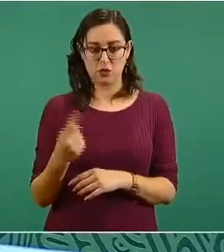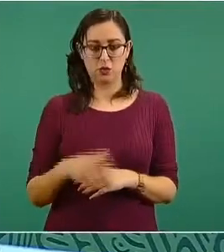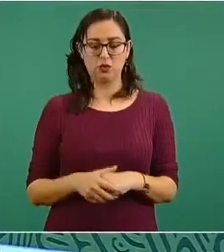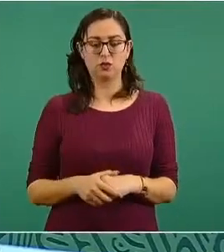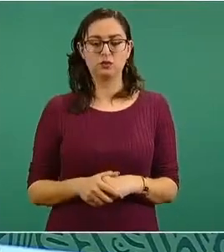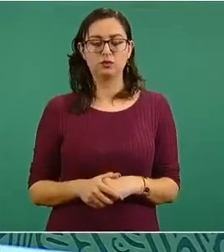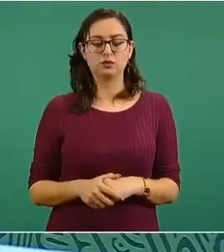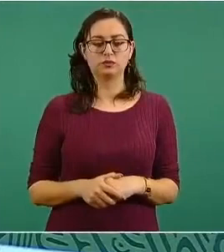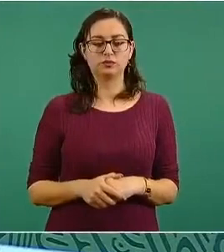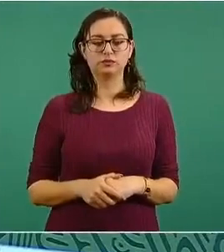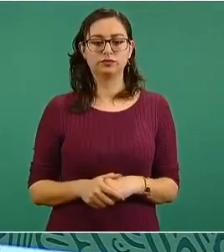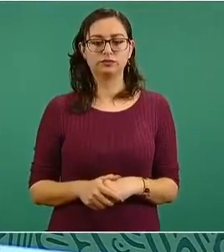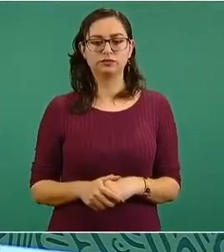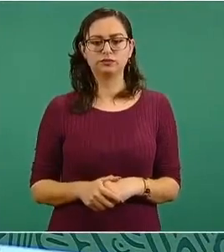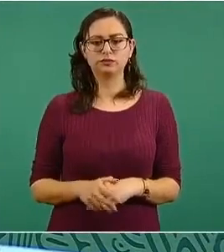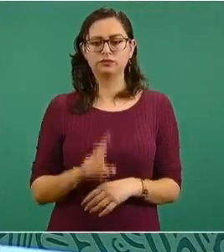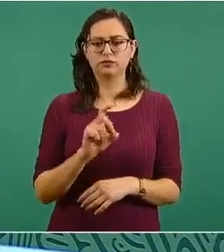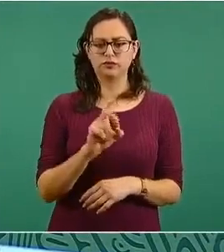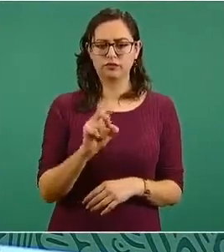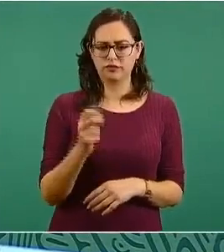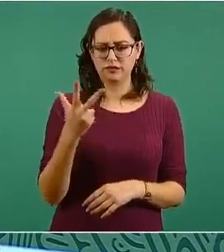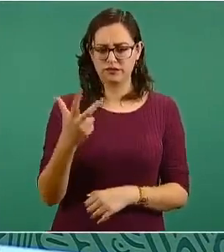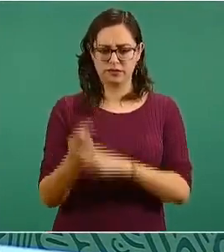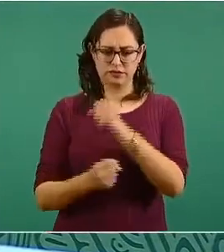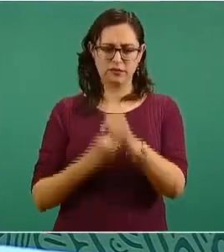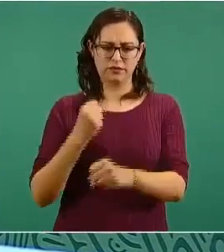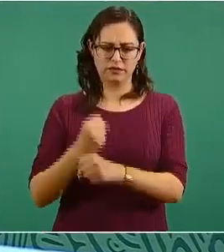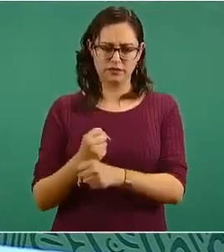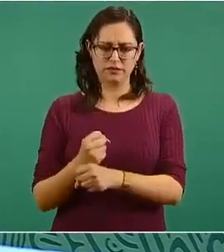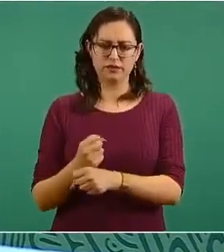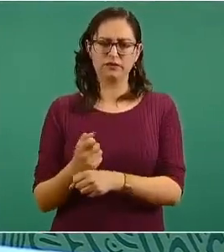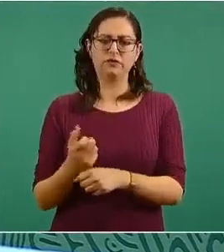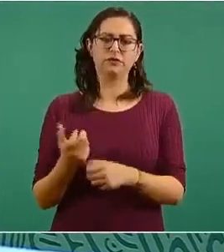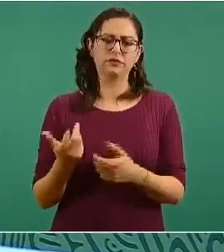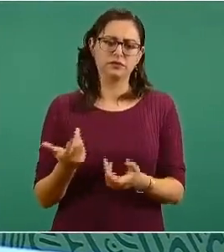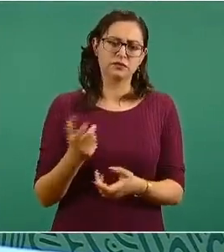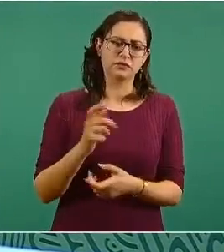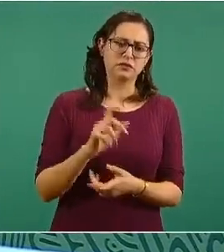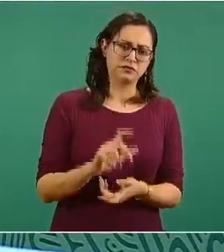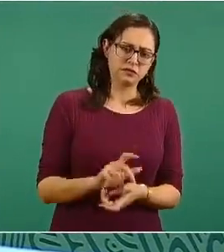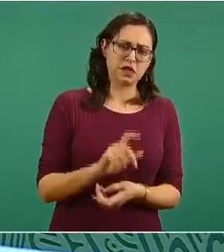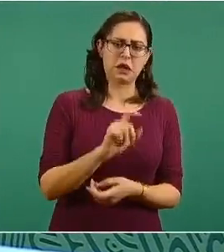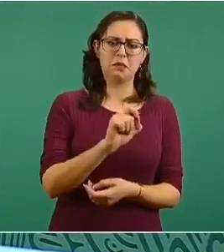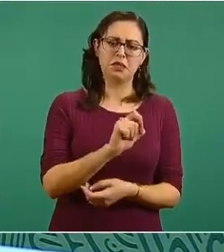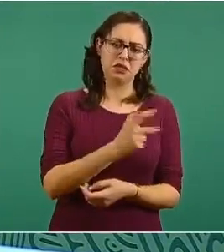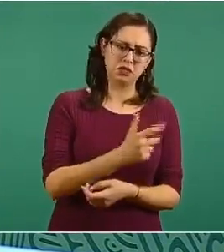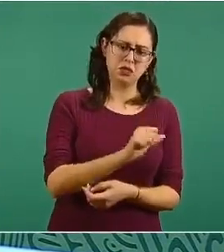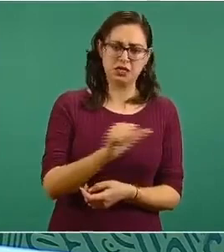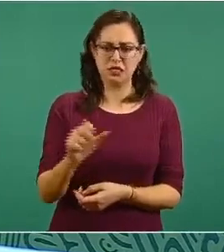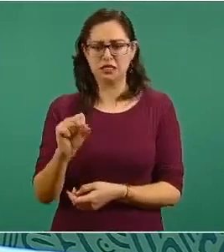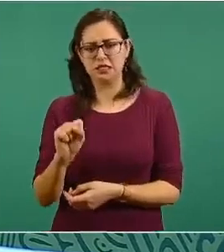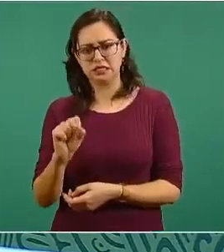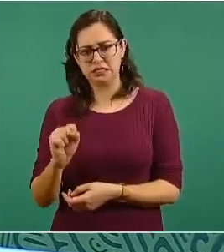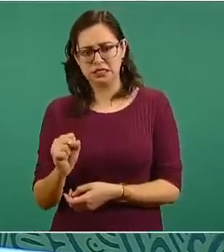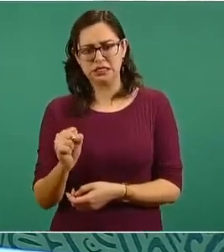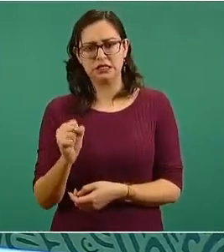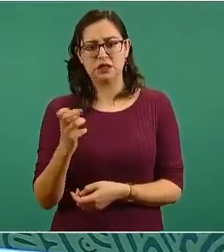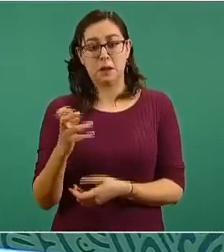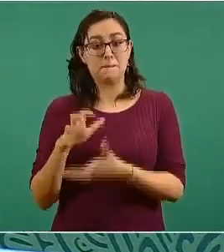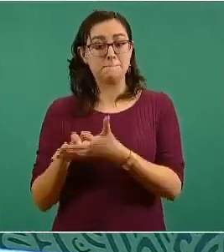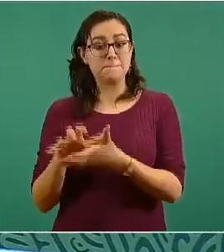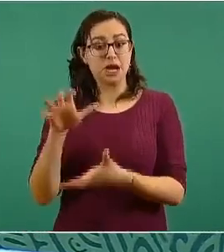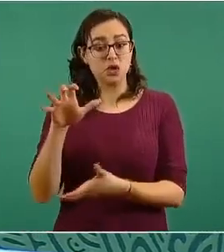han ocurrido con una edad promedio de 38 años y hay un intervalo de 28 a 64, la mayoría han sido